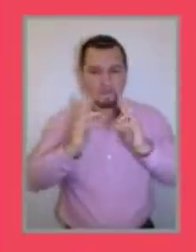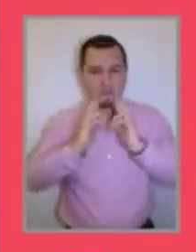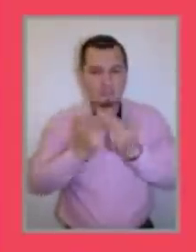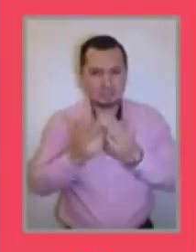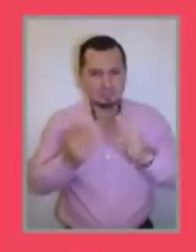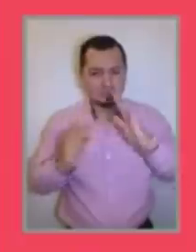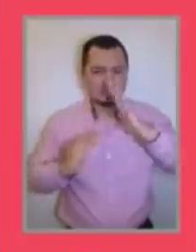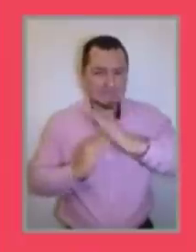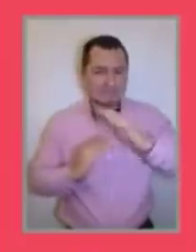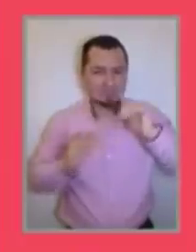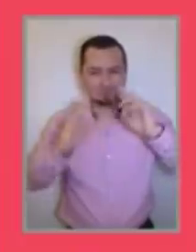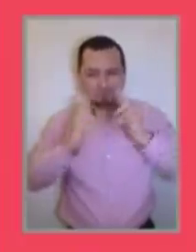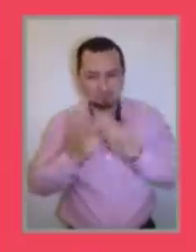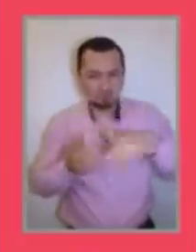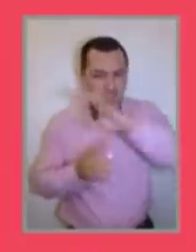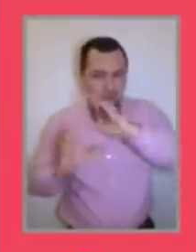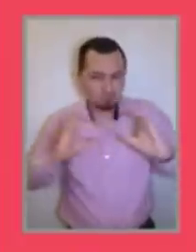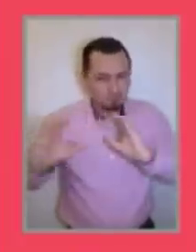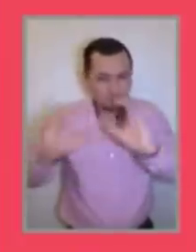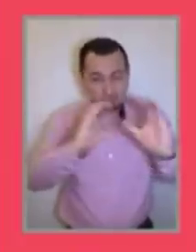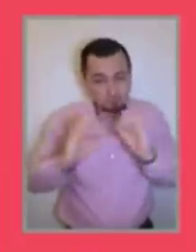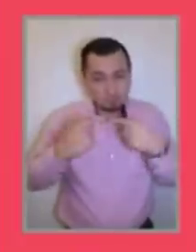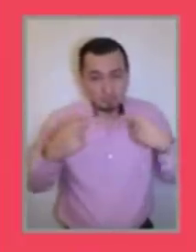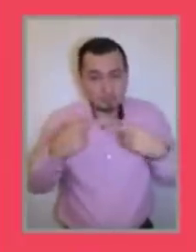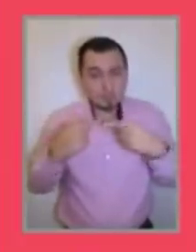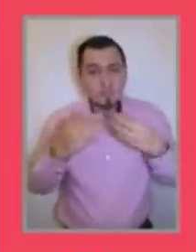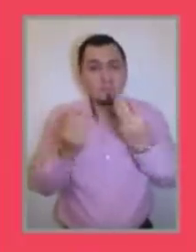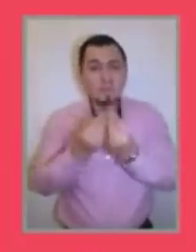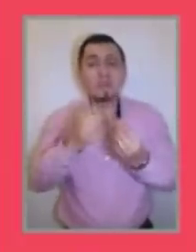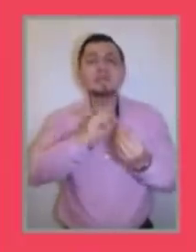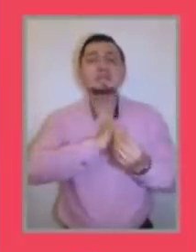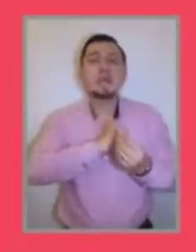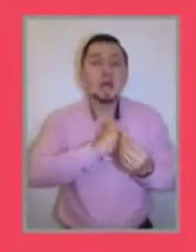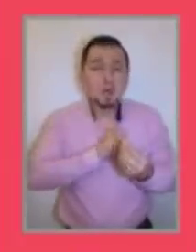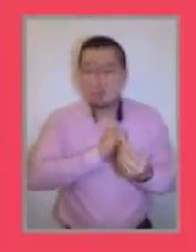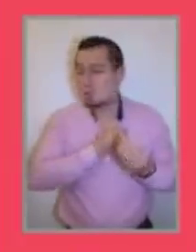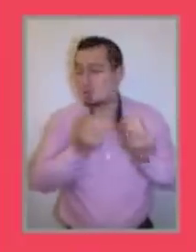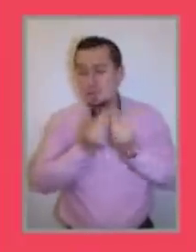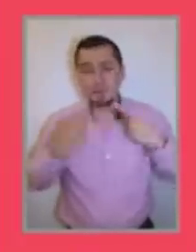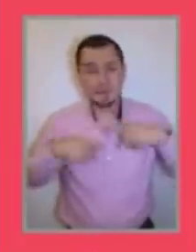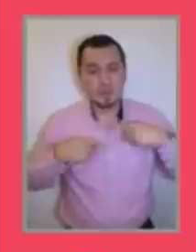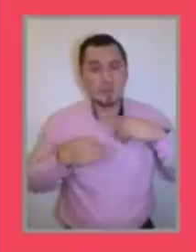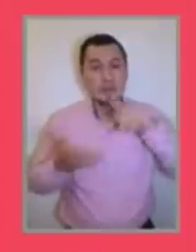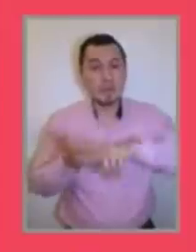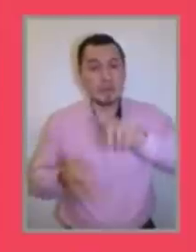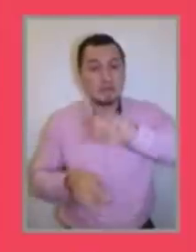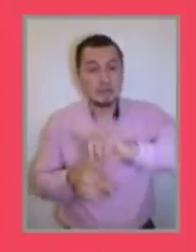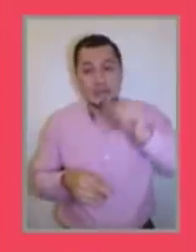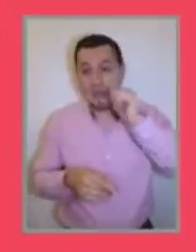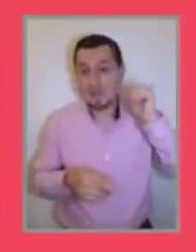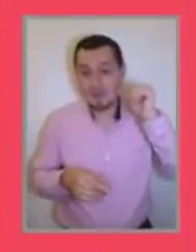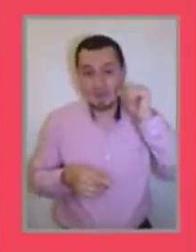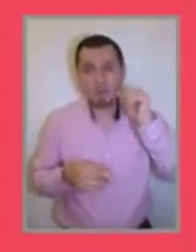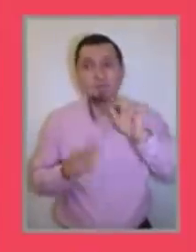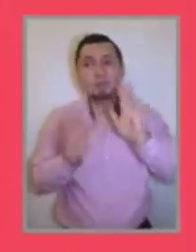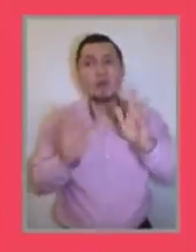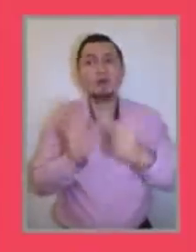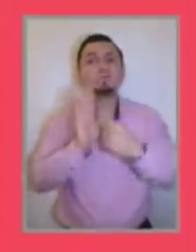En reiteradas ocasiones hemos trabajado además con la mesa de salud, y finalmente el día de ayer se